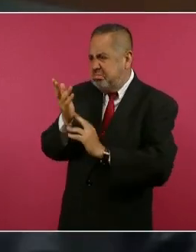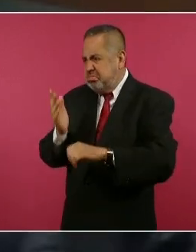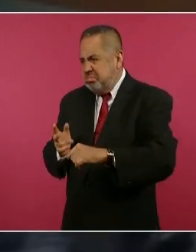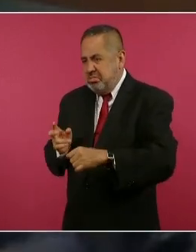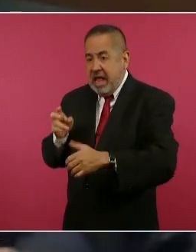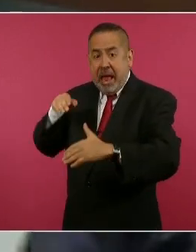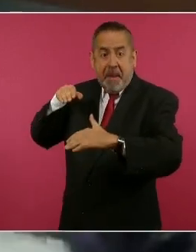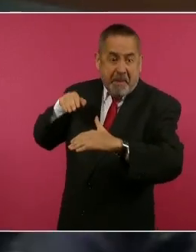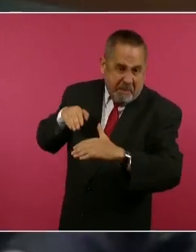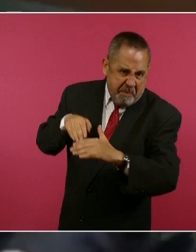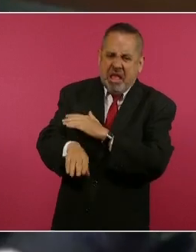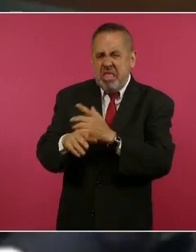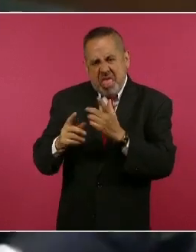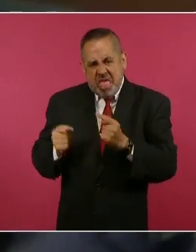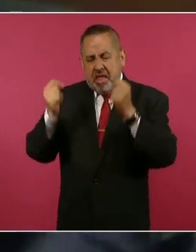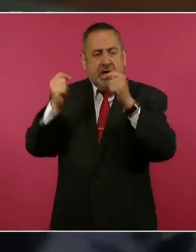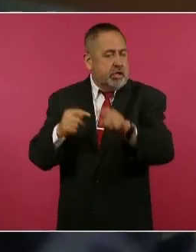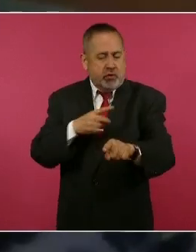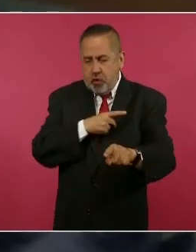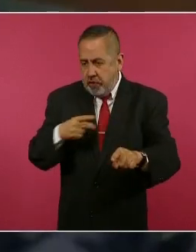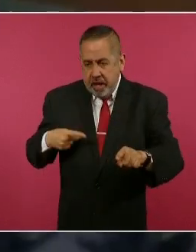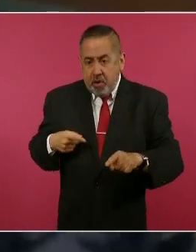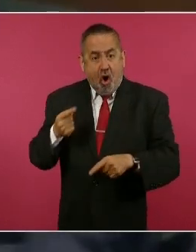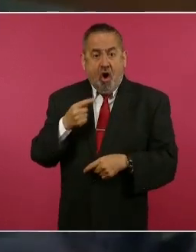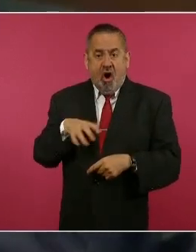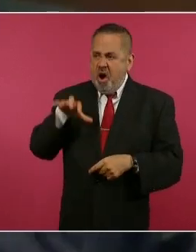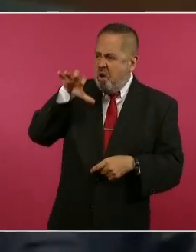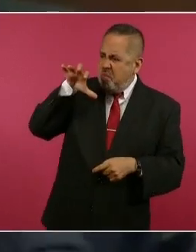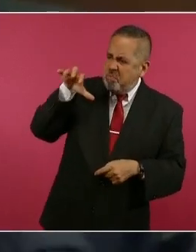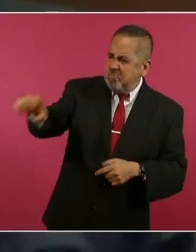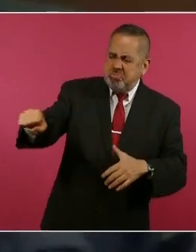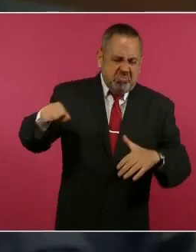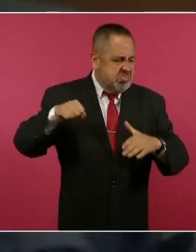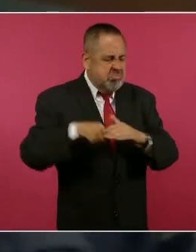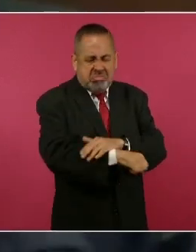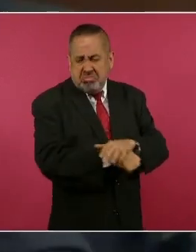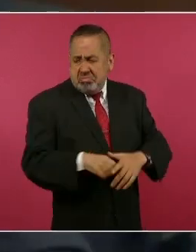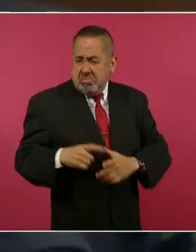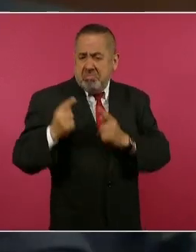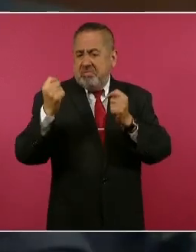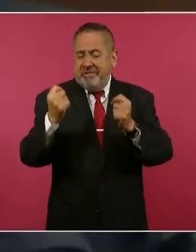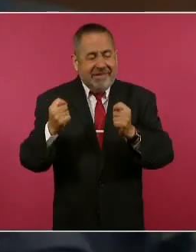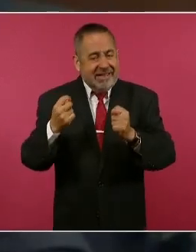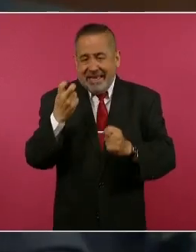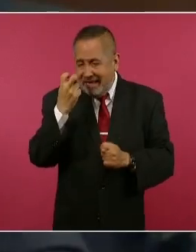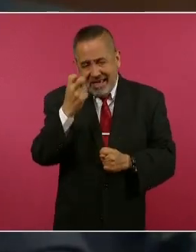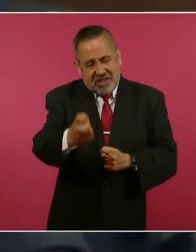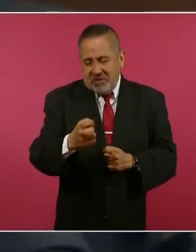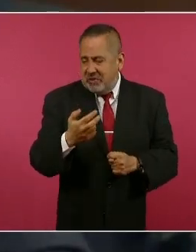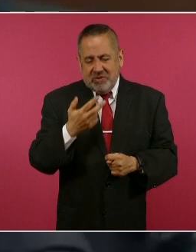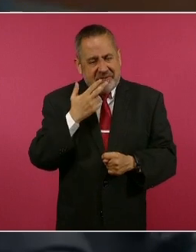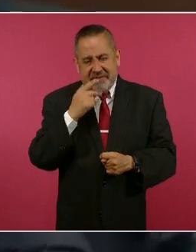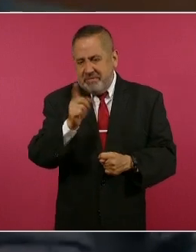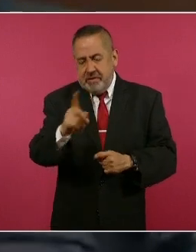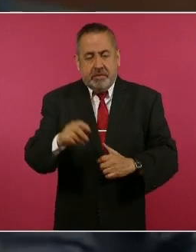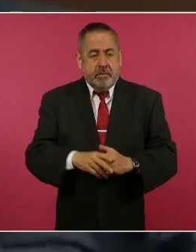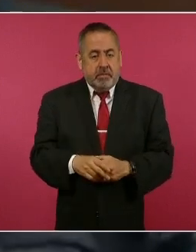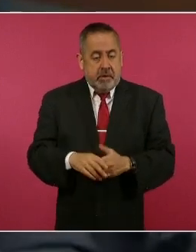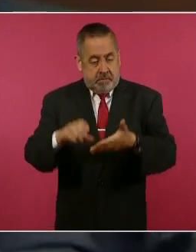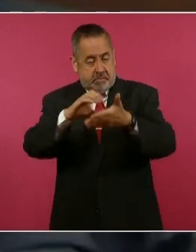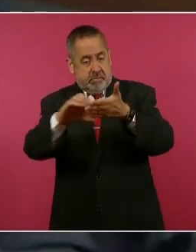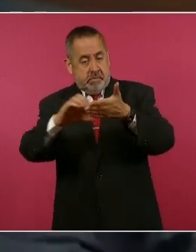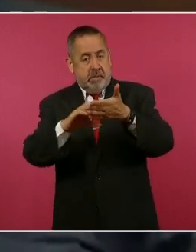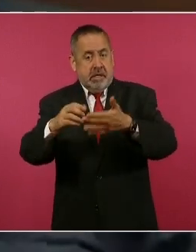misión diplomática, ni la detención del asilado, la vía pacífica de solucionar esta situación. El capítulo quinto de nuestra